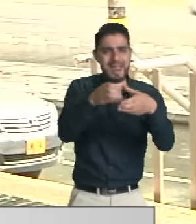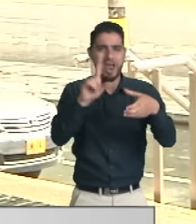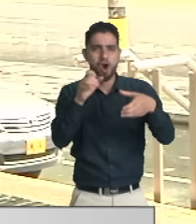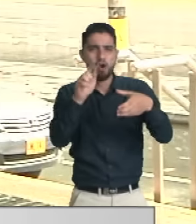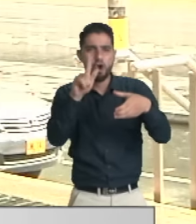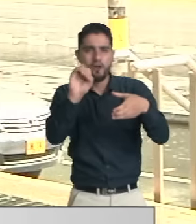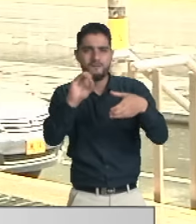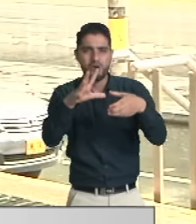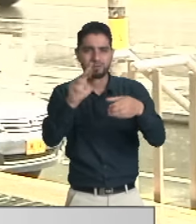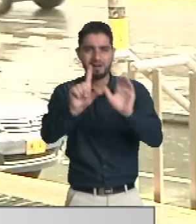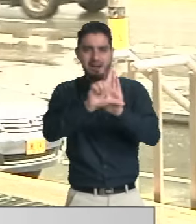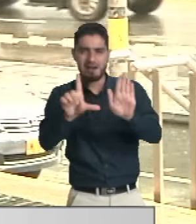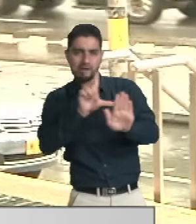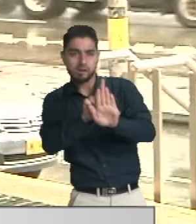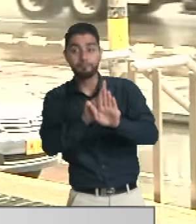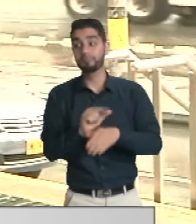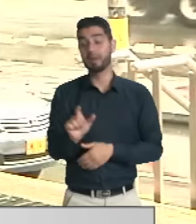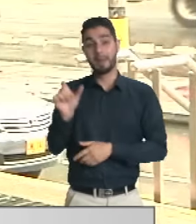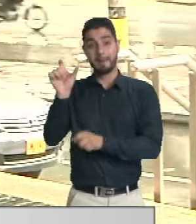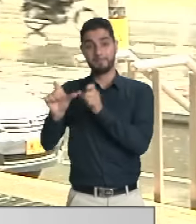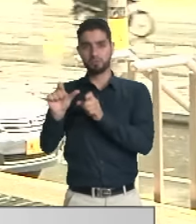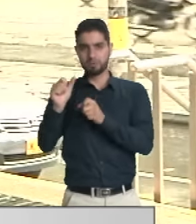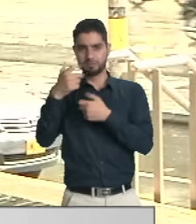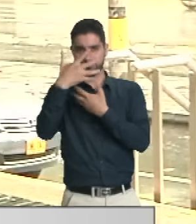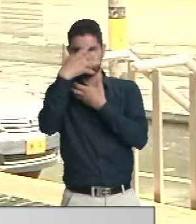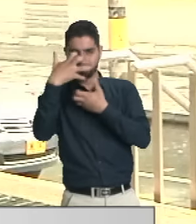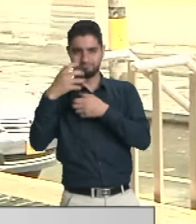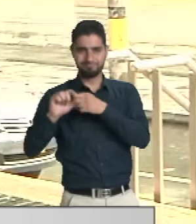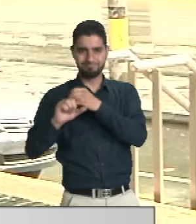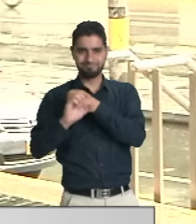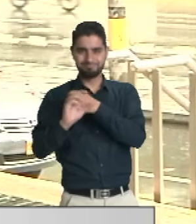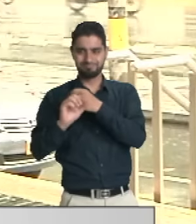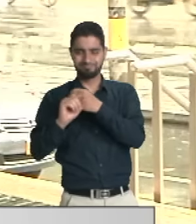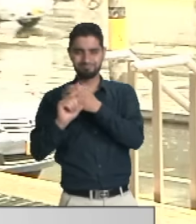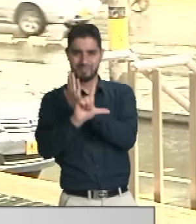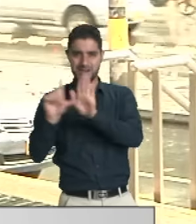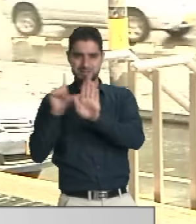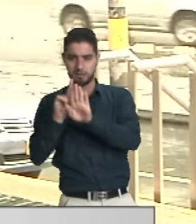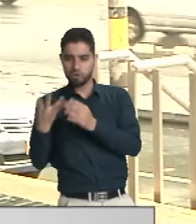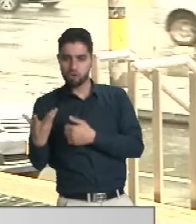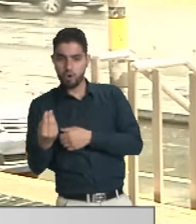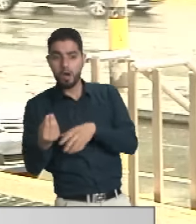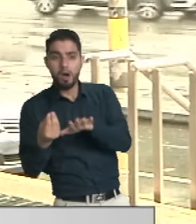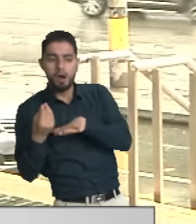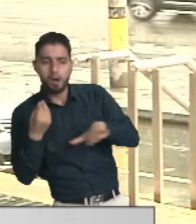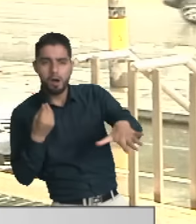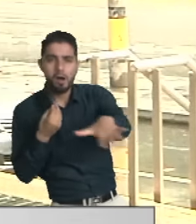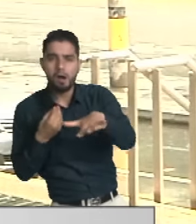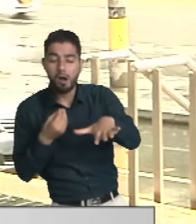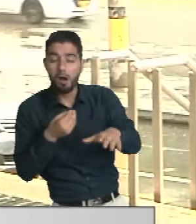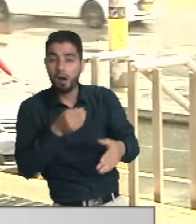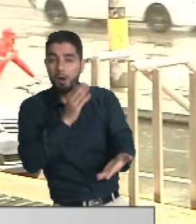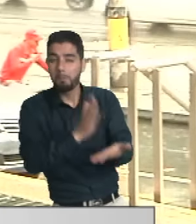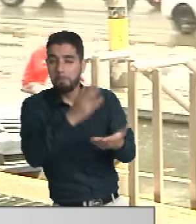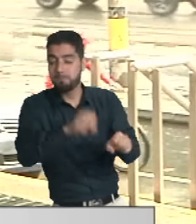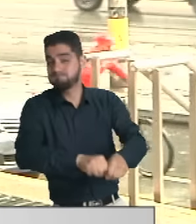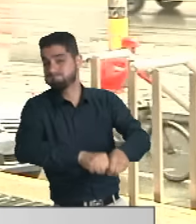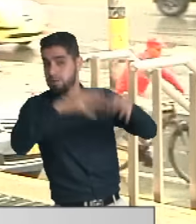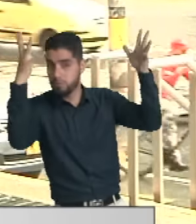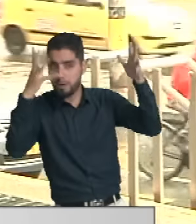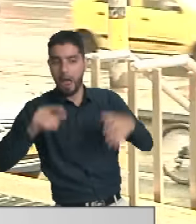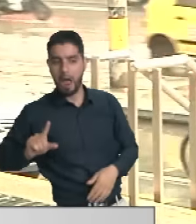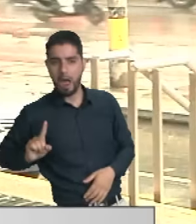FARC aprovecharon el momento para activar un campo minado. Los cuerpos todavía no han podido ser trasladados hacia Medellín por las